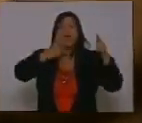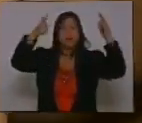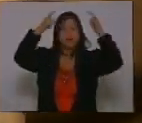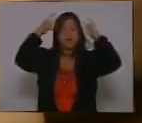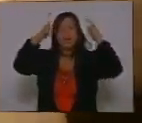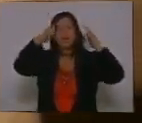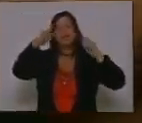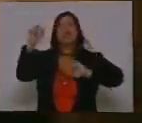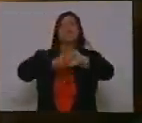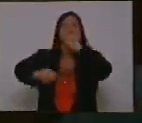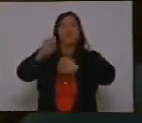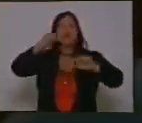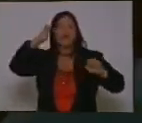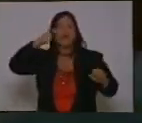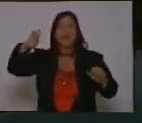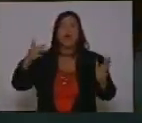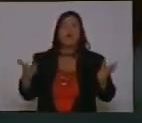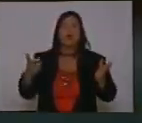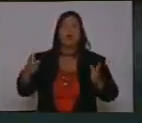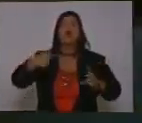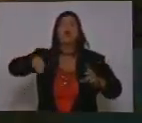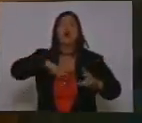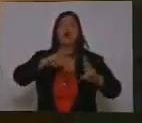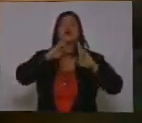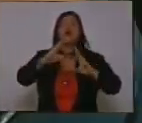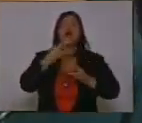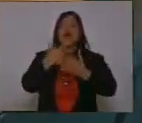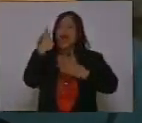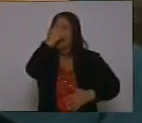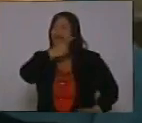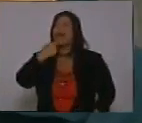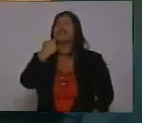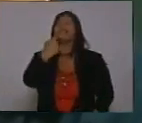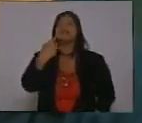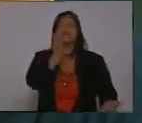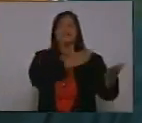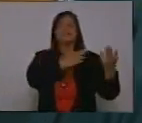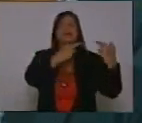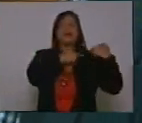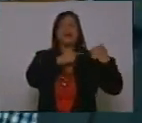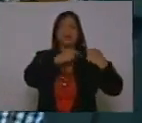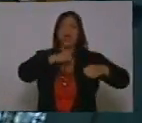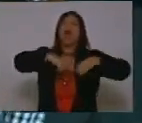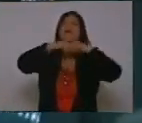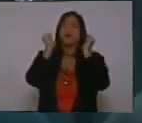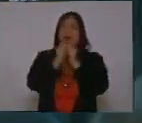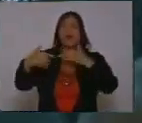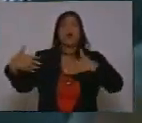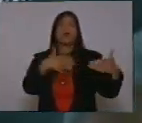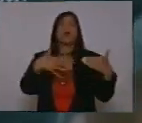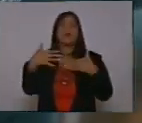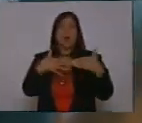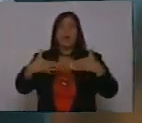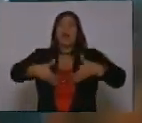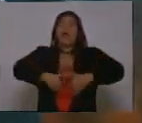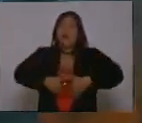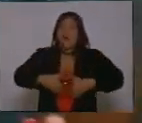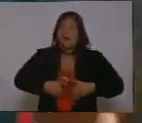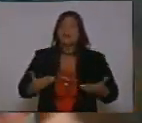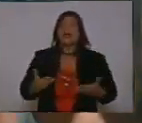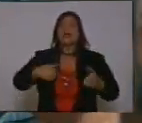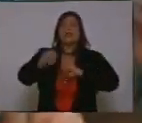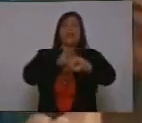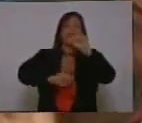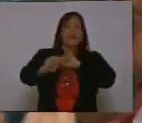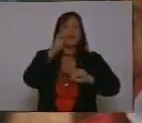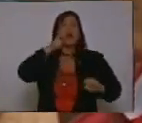al pueblo, porque somos capaces de dar la cara y decir: estamos batallando, estamos guerreando, estamos